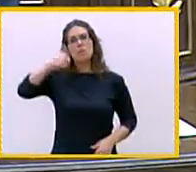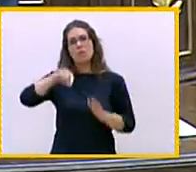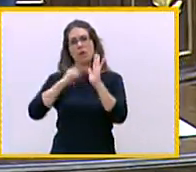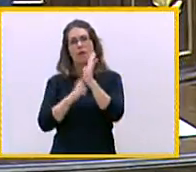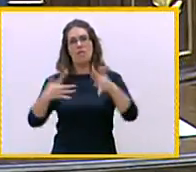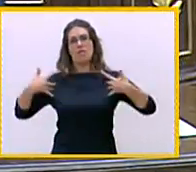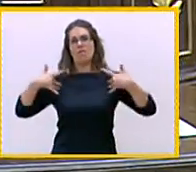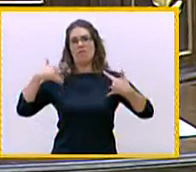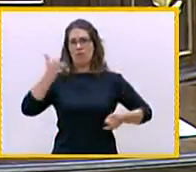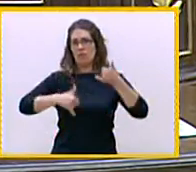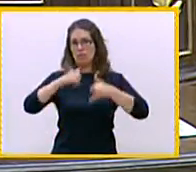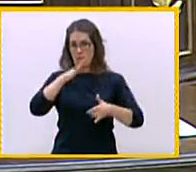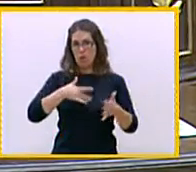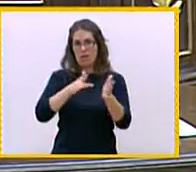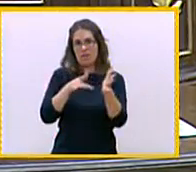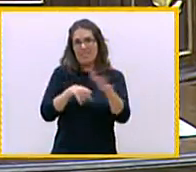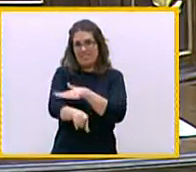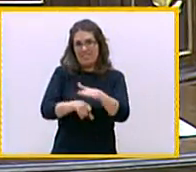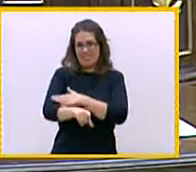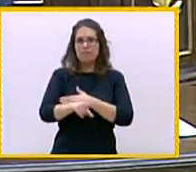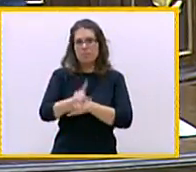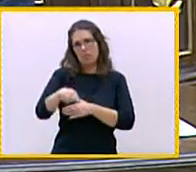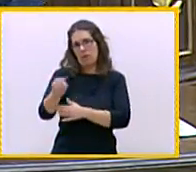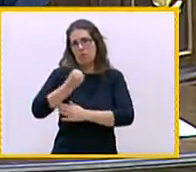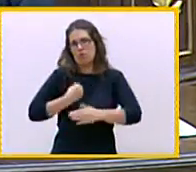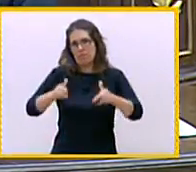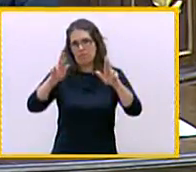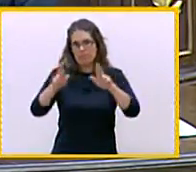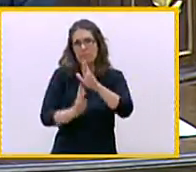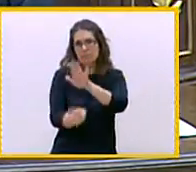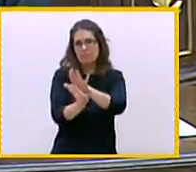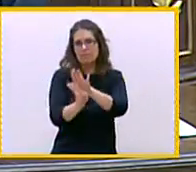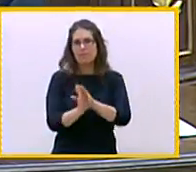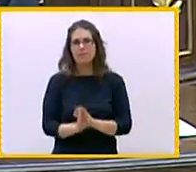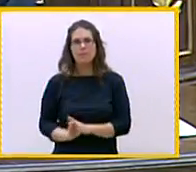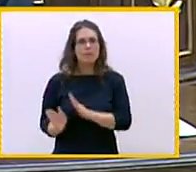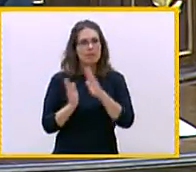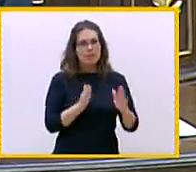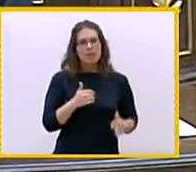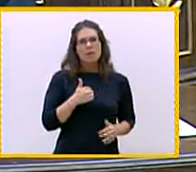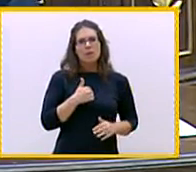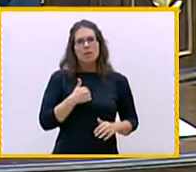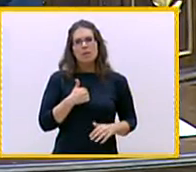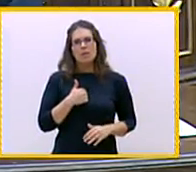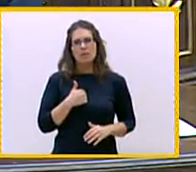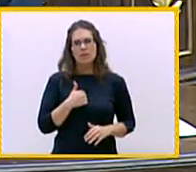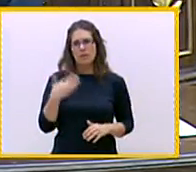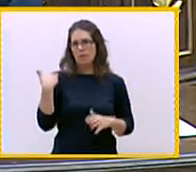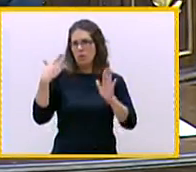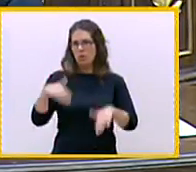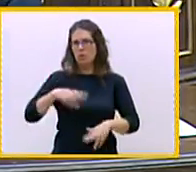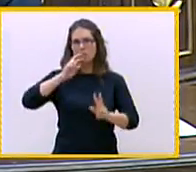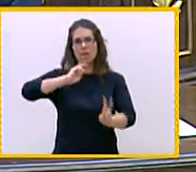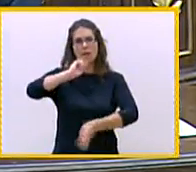encuentra en tramitación ante la misma. No quiero dejar de lamentar, señorías, la experiencia de la última renovación tardía